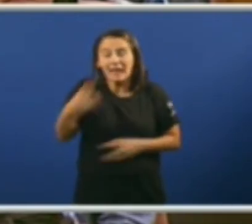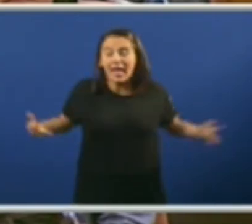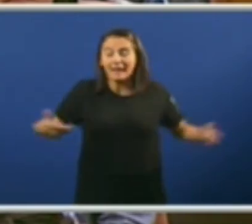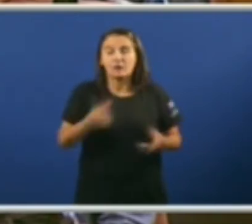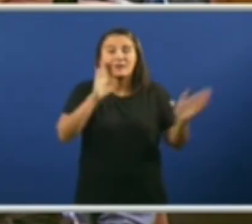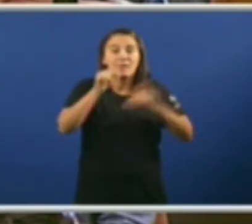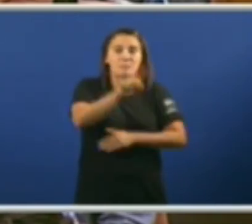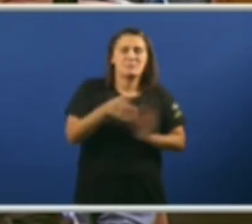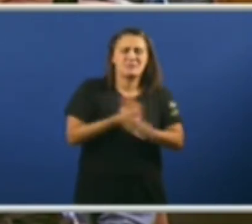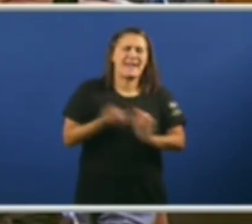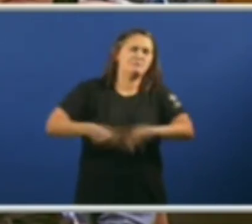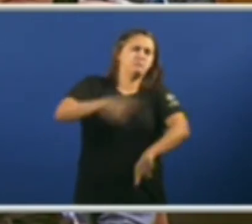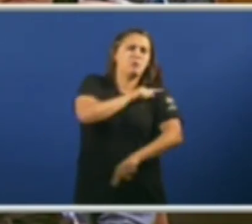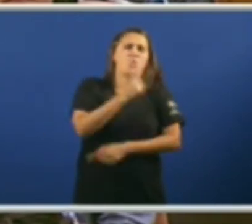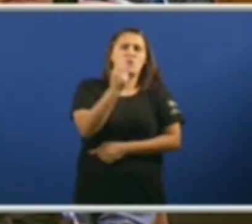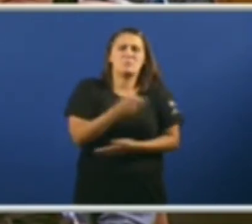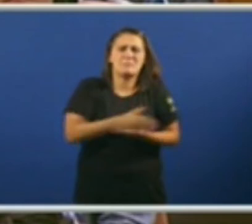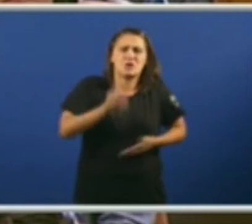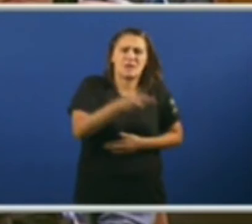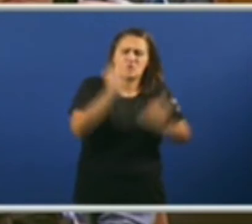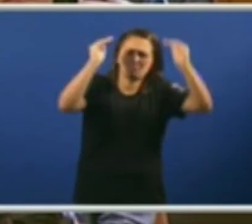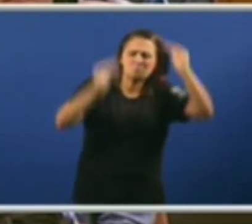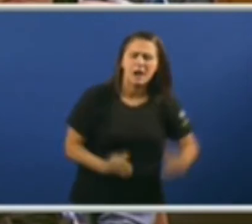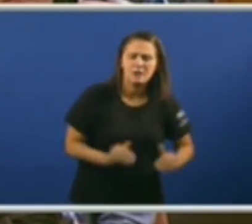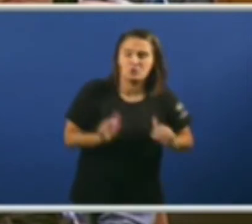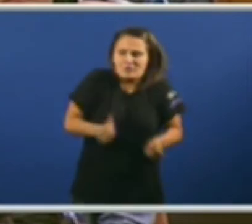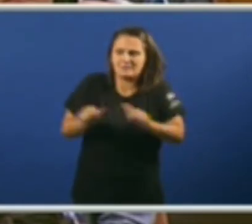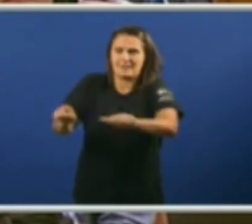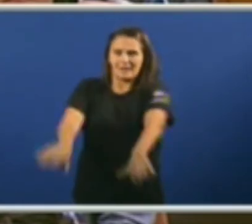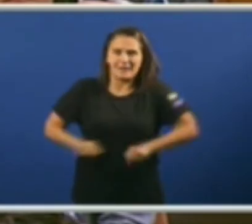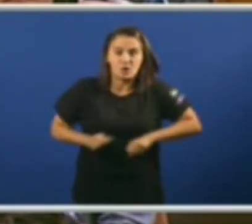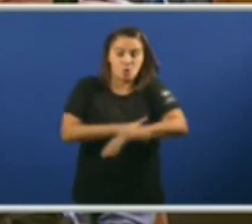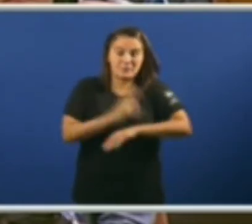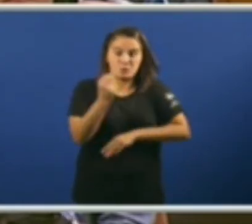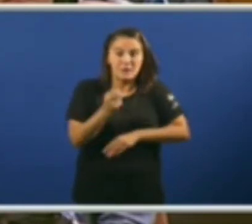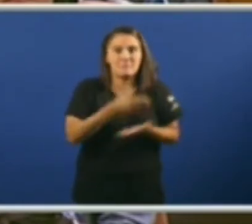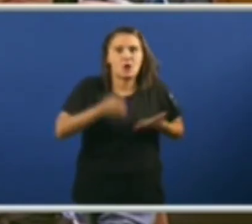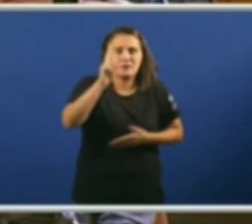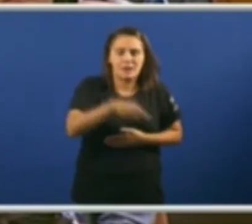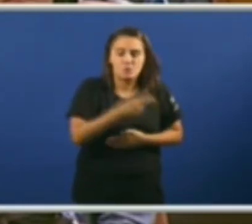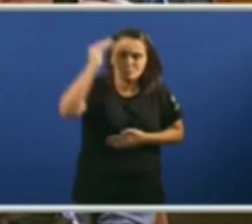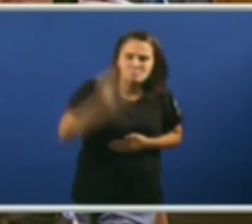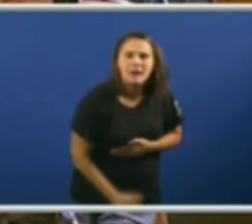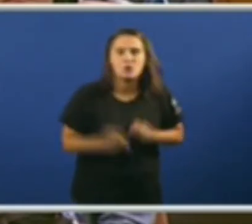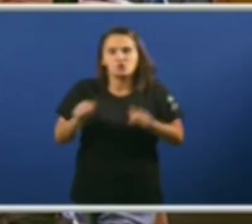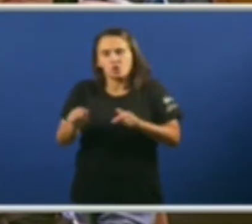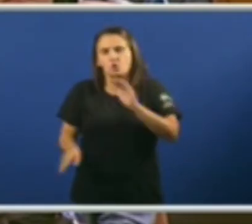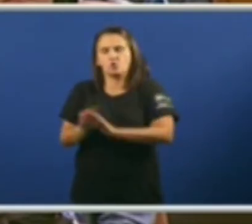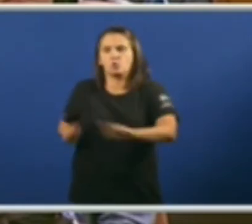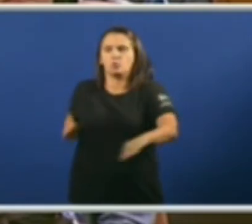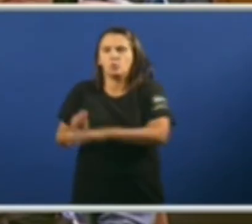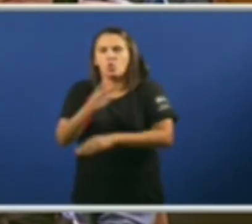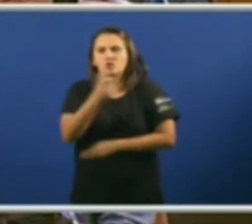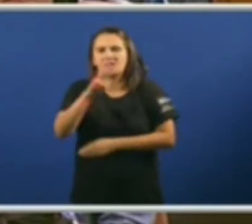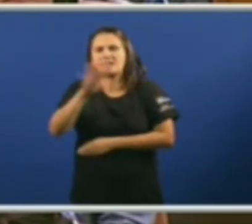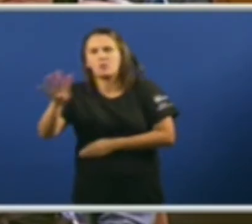atención primaria é brutal, 2.000 millóns de euros menos desde que vostede goberna, e hoxe sigue destinando 234